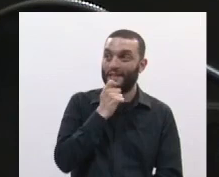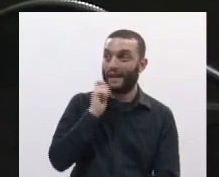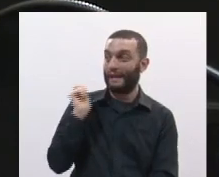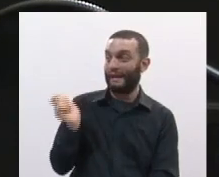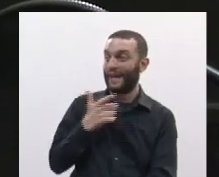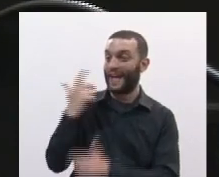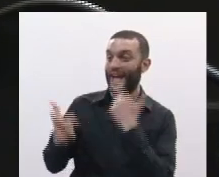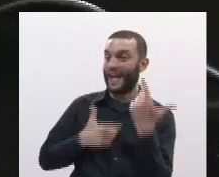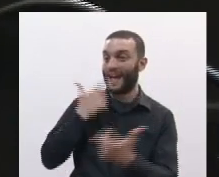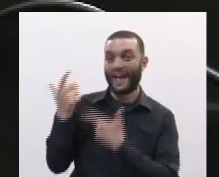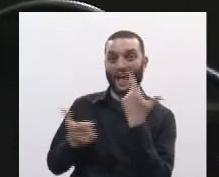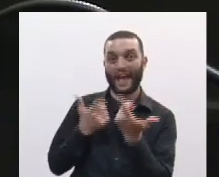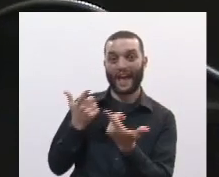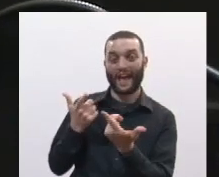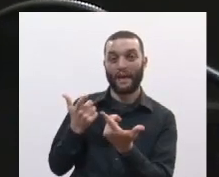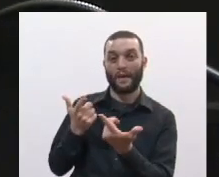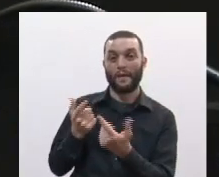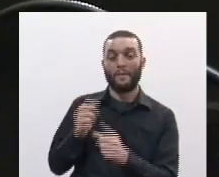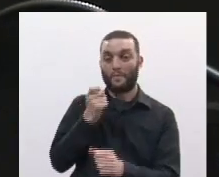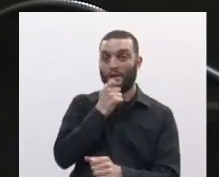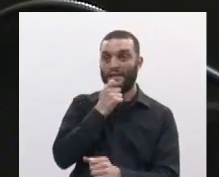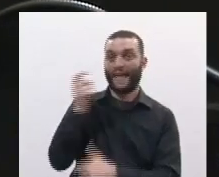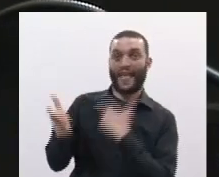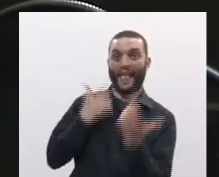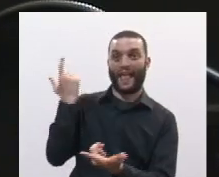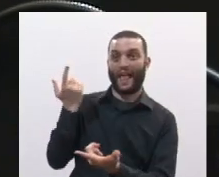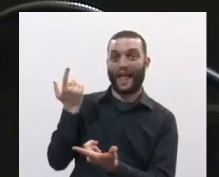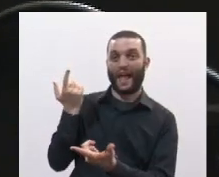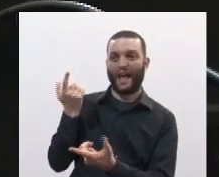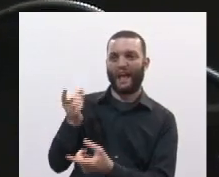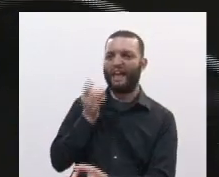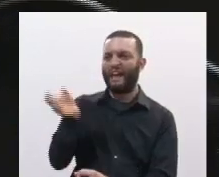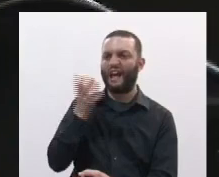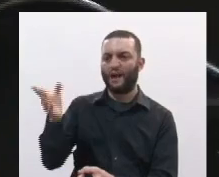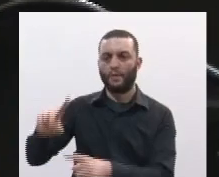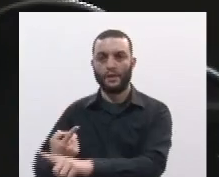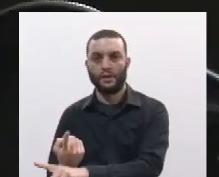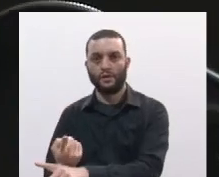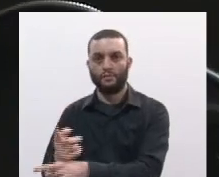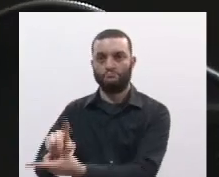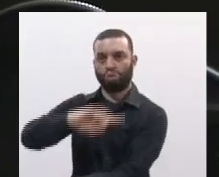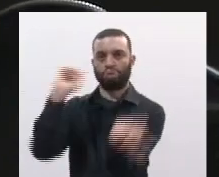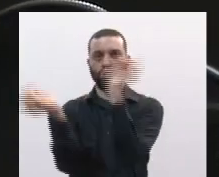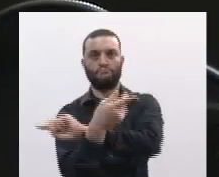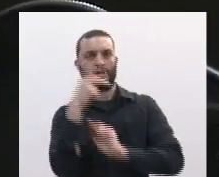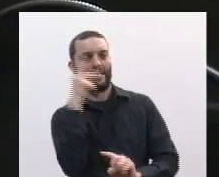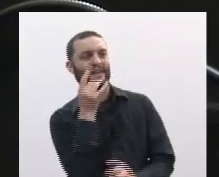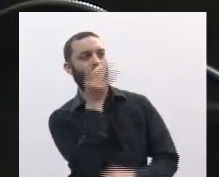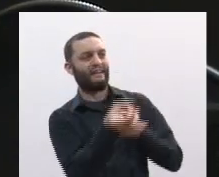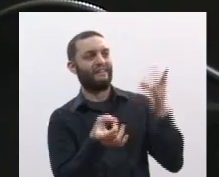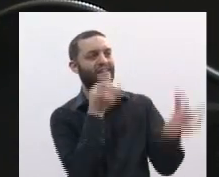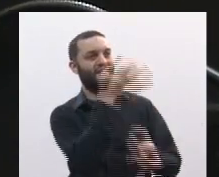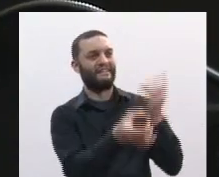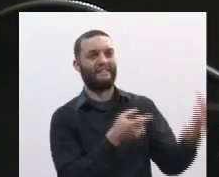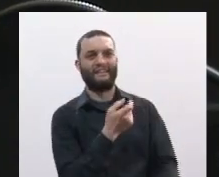se reían de los políticos, en realidad él se terminó, no burlando, pero riéndose y haciendo chanzas precisamente con ellos.